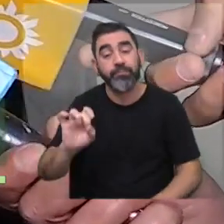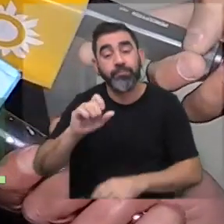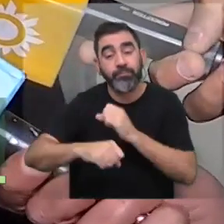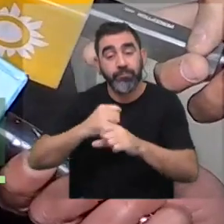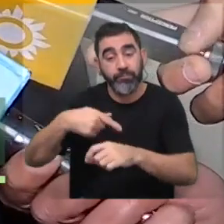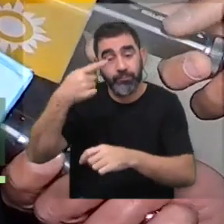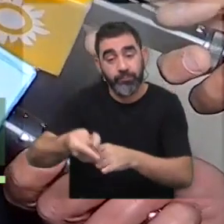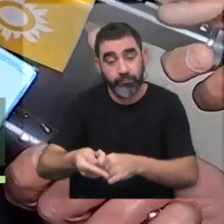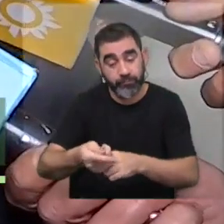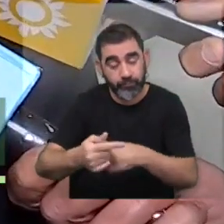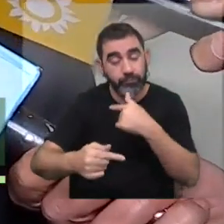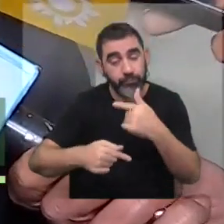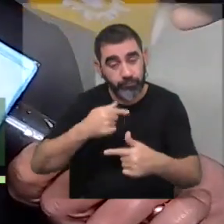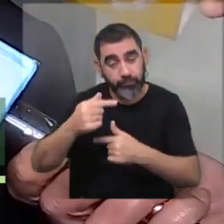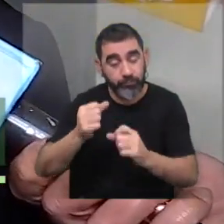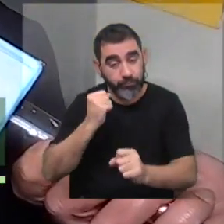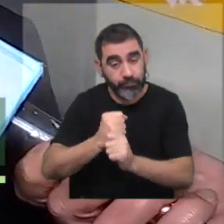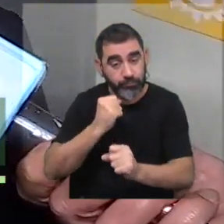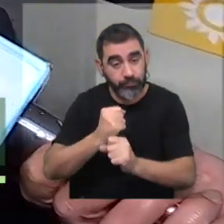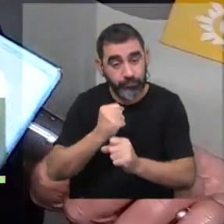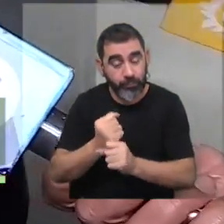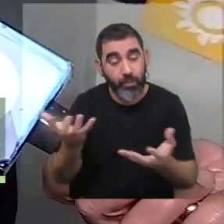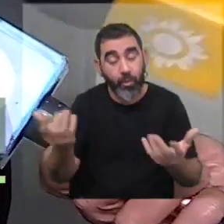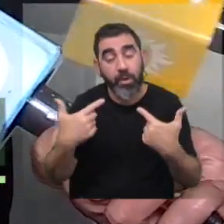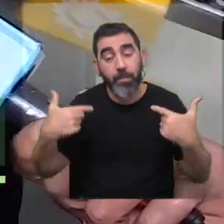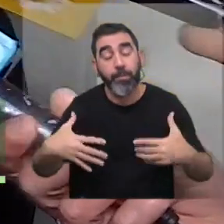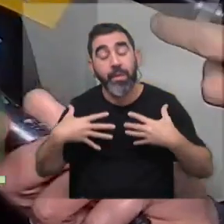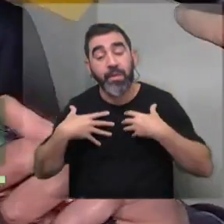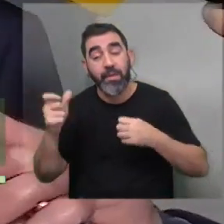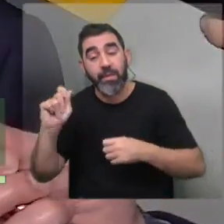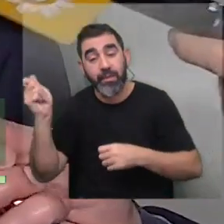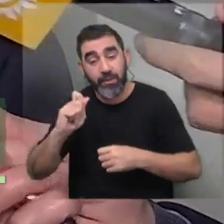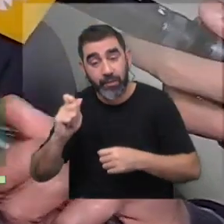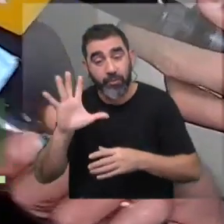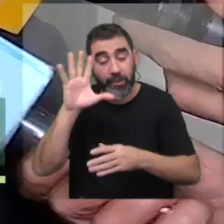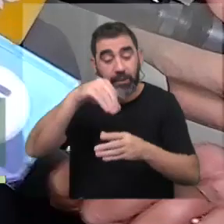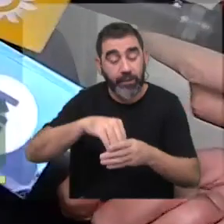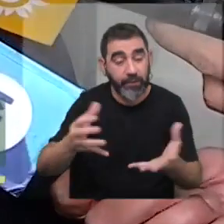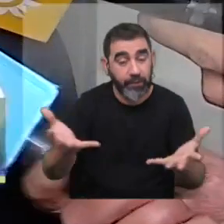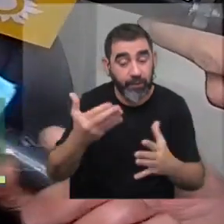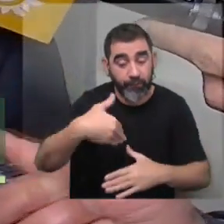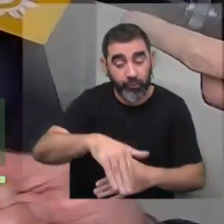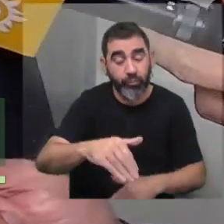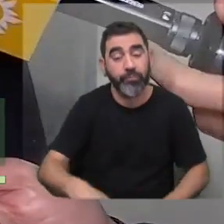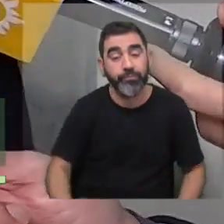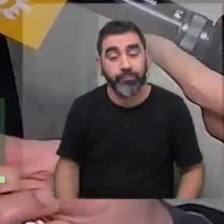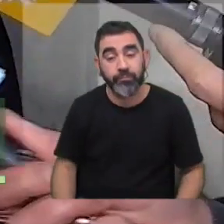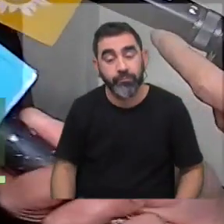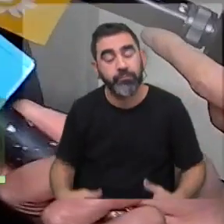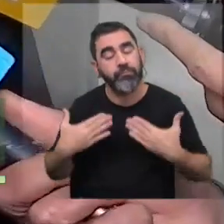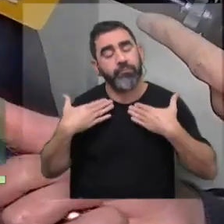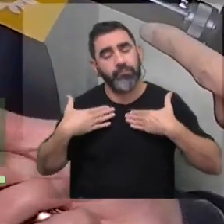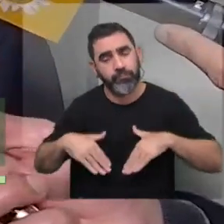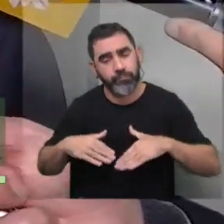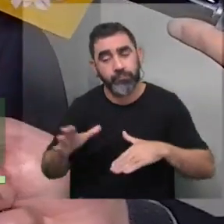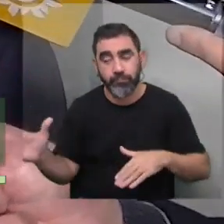años seguimos trabajando ahora con el Ministerio de salud pública con los interventores que van a venir y dar tranquilidad a